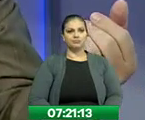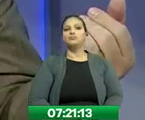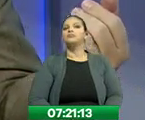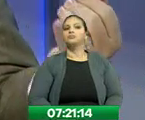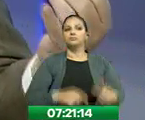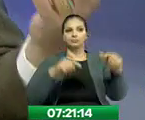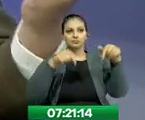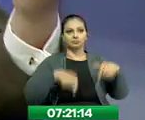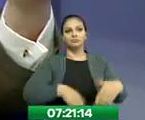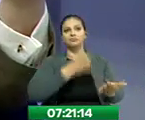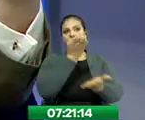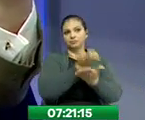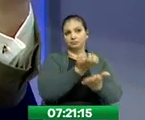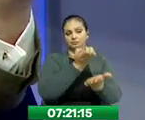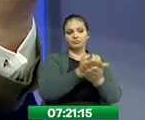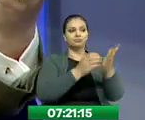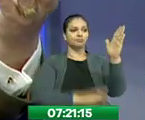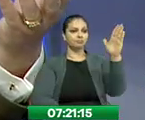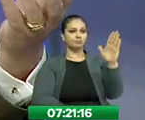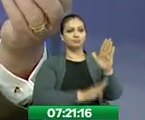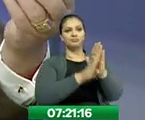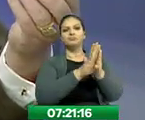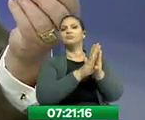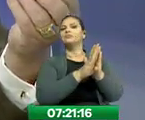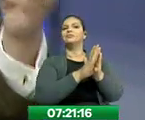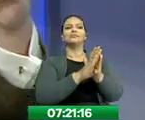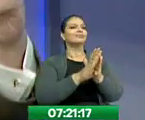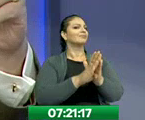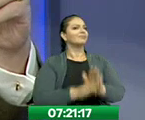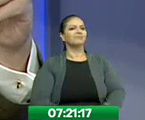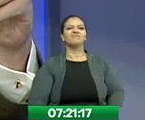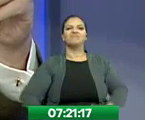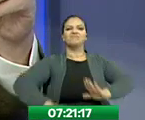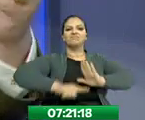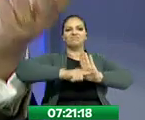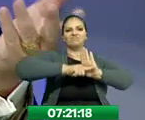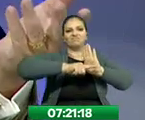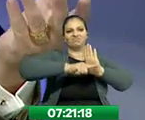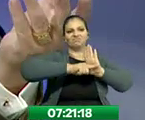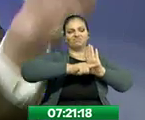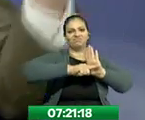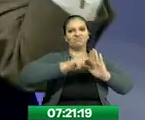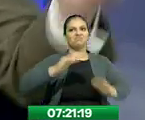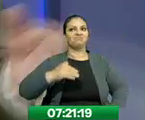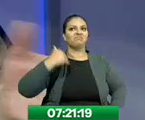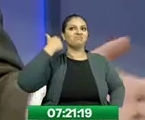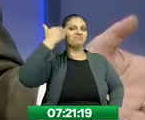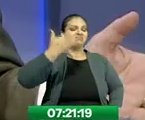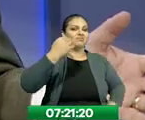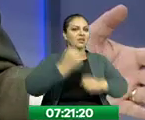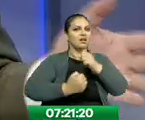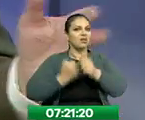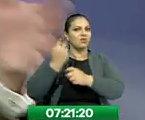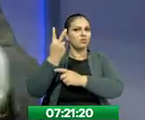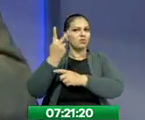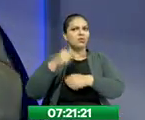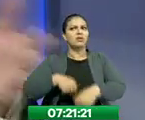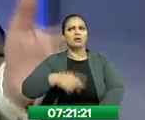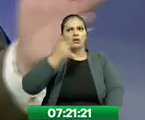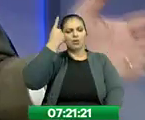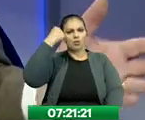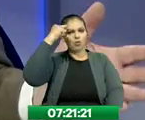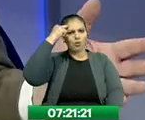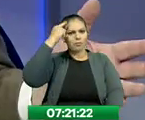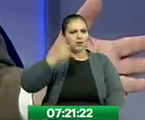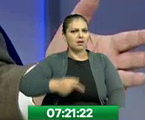este año. Crecimiento apenas positivo proyectado para los dos próximos años, y ahí se termina el gobierno y se